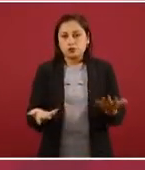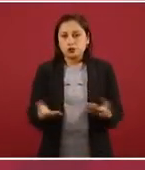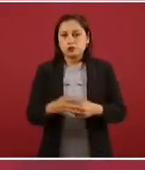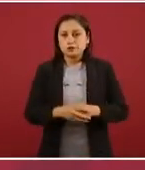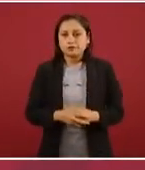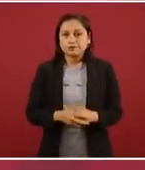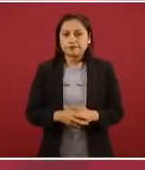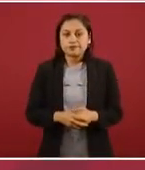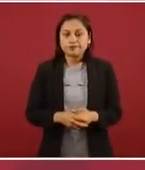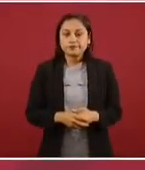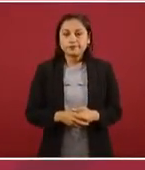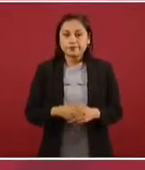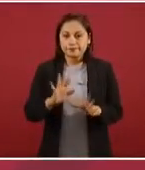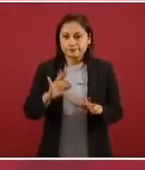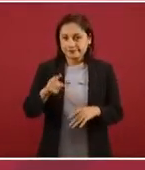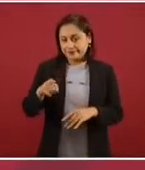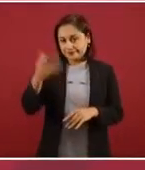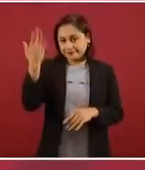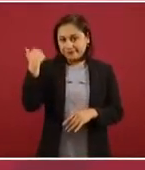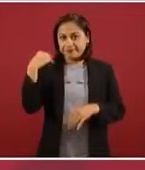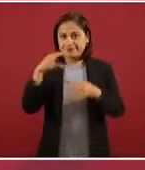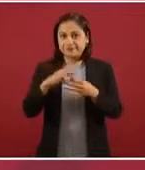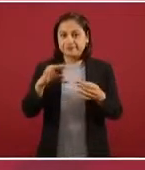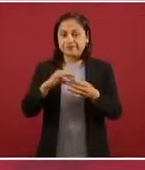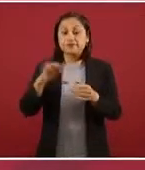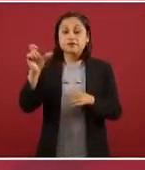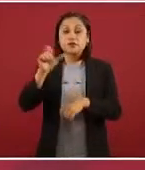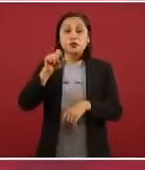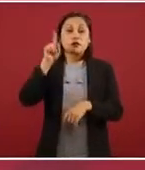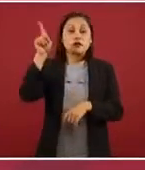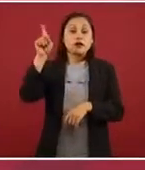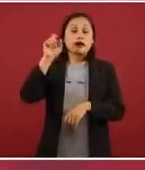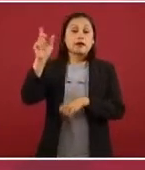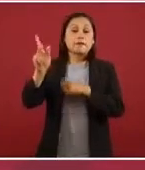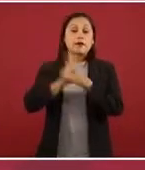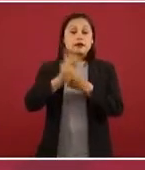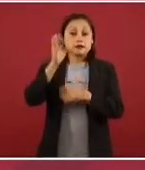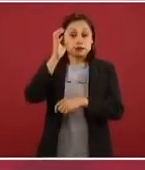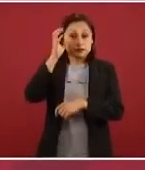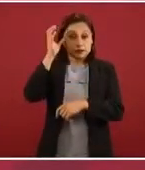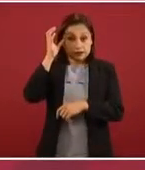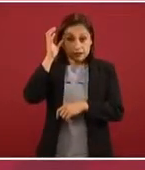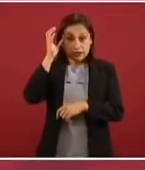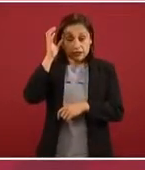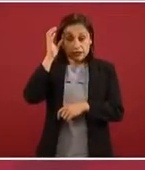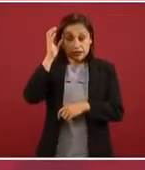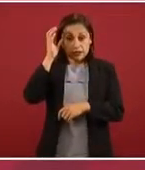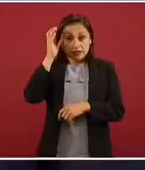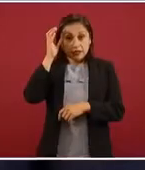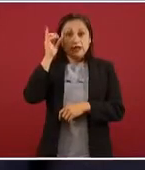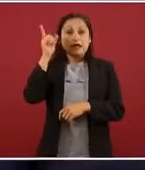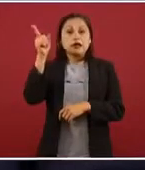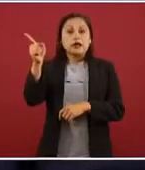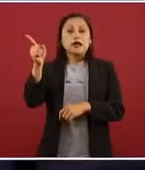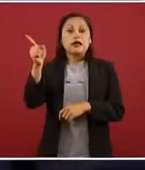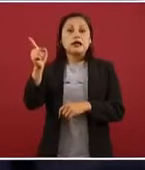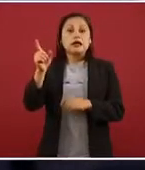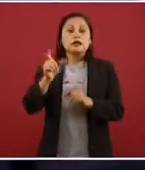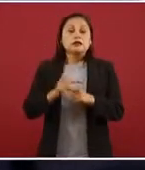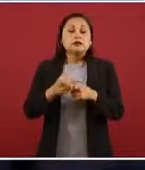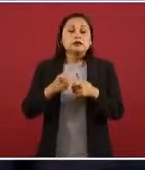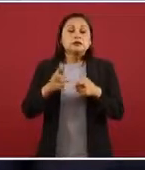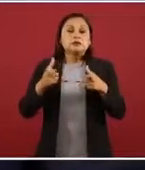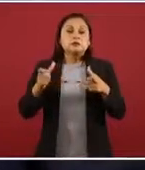cuando empezó el auge en China, se decía de que se iban a convertir en la fábrica del mundo